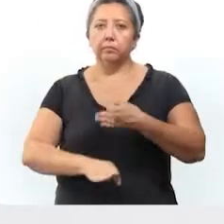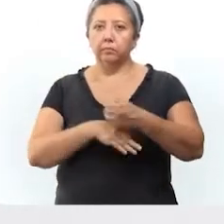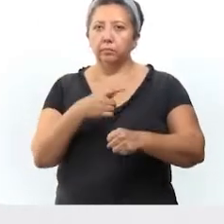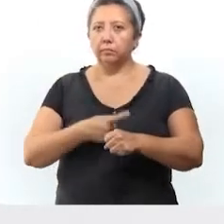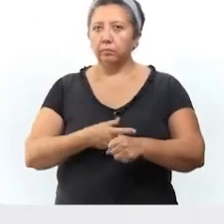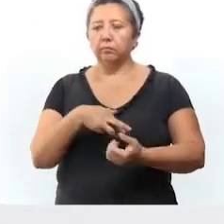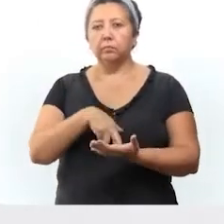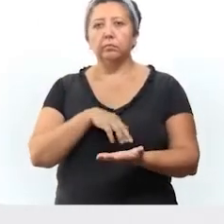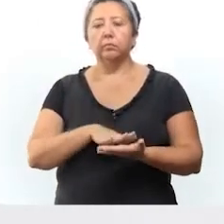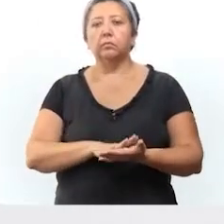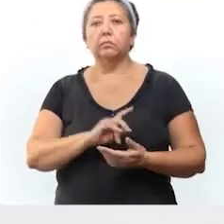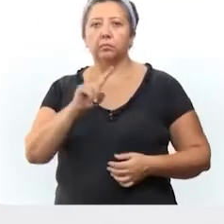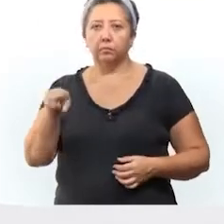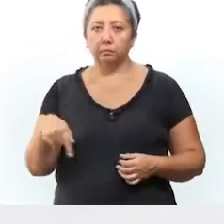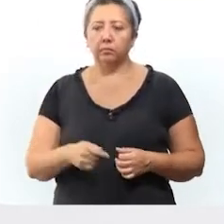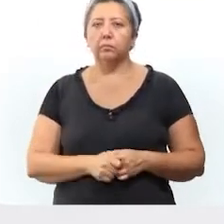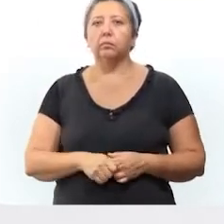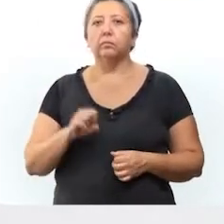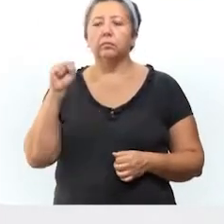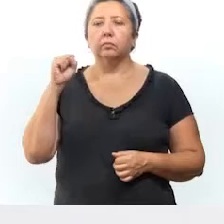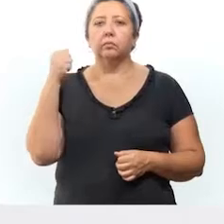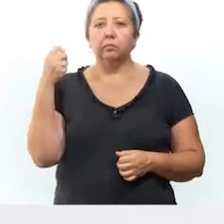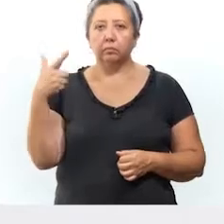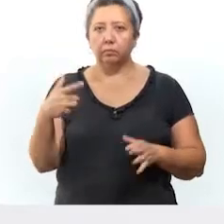total de contagios registrados, que es